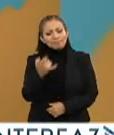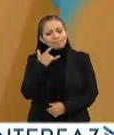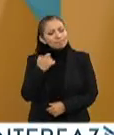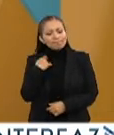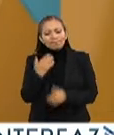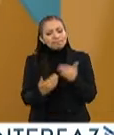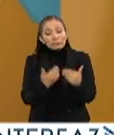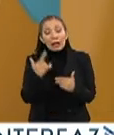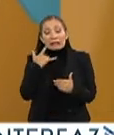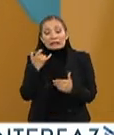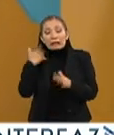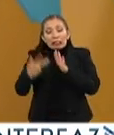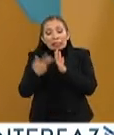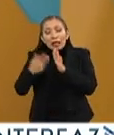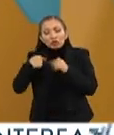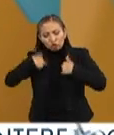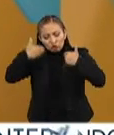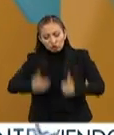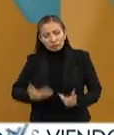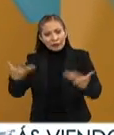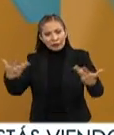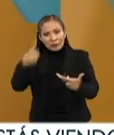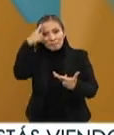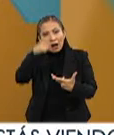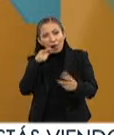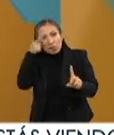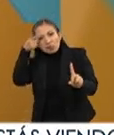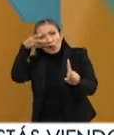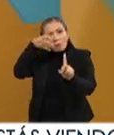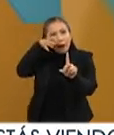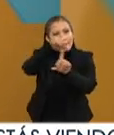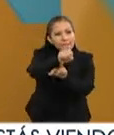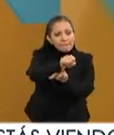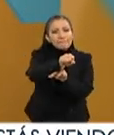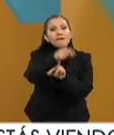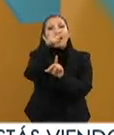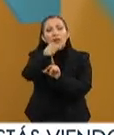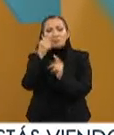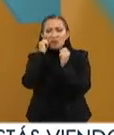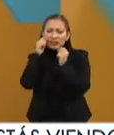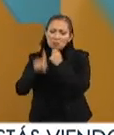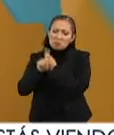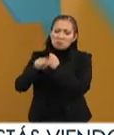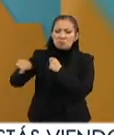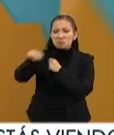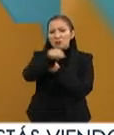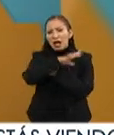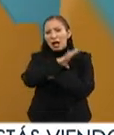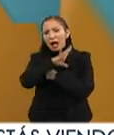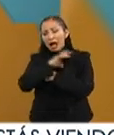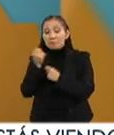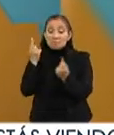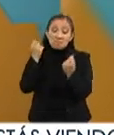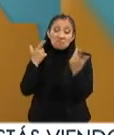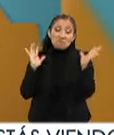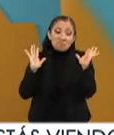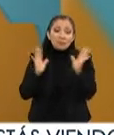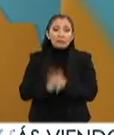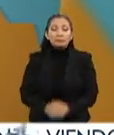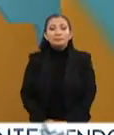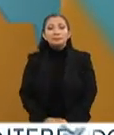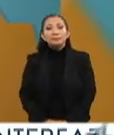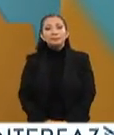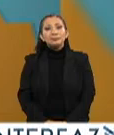Perseverancia es el esfuerzo continuo que realizamos para alcanzar nuestros objetivos, a pesar de los obstáculos que pueden surgir en el camino.